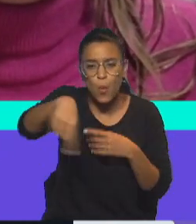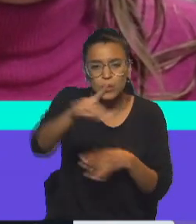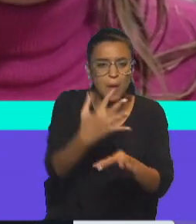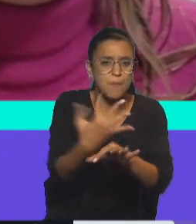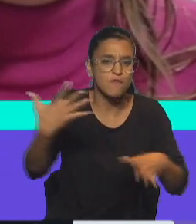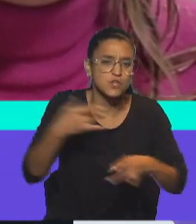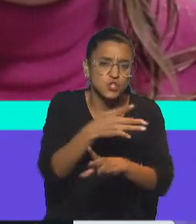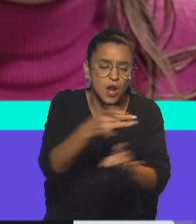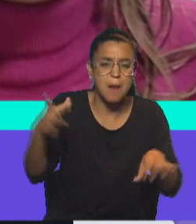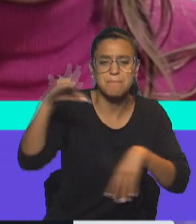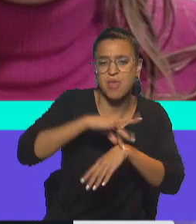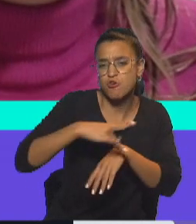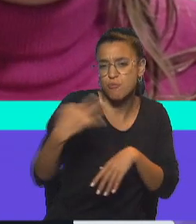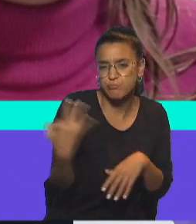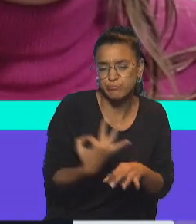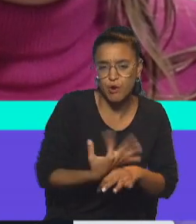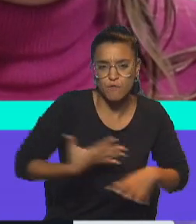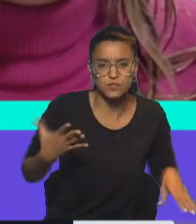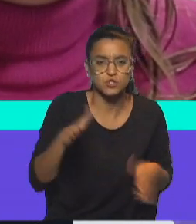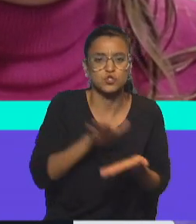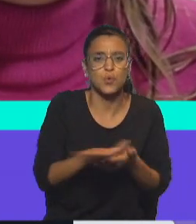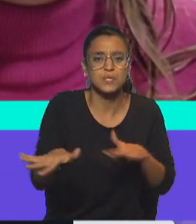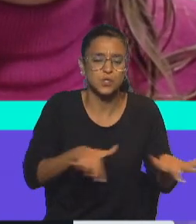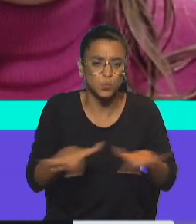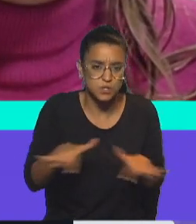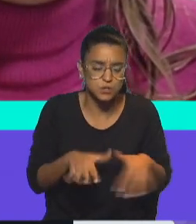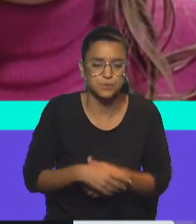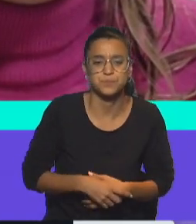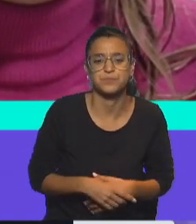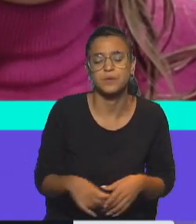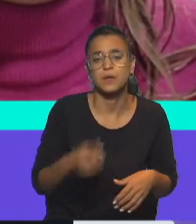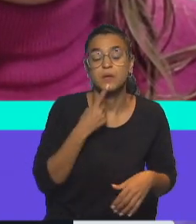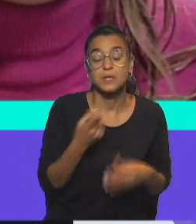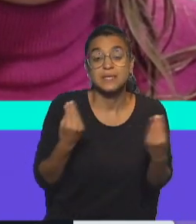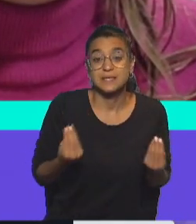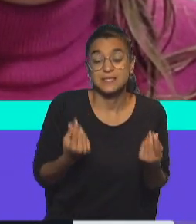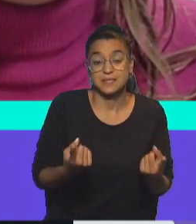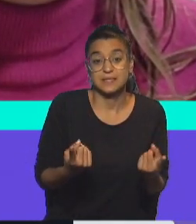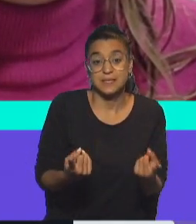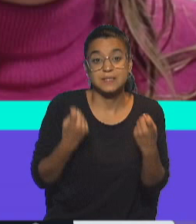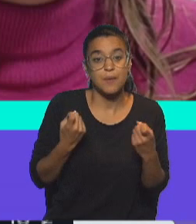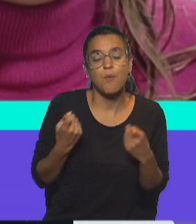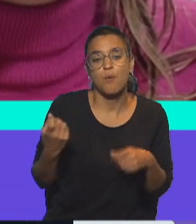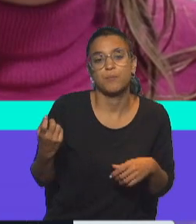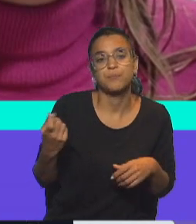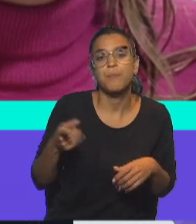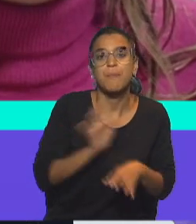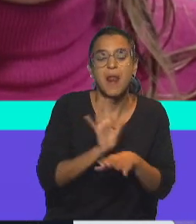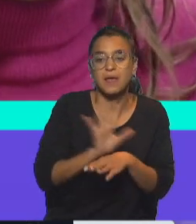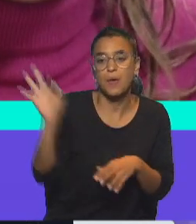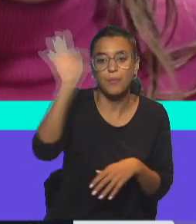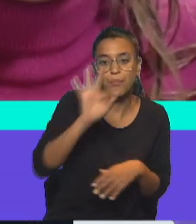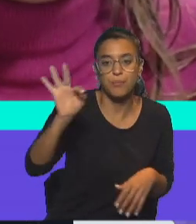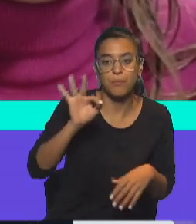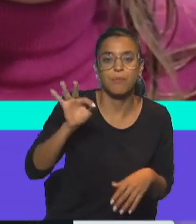epidemiólogos y los médicos especialistas en este tipo de situaciones, ¿cuánto más necesitamos para que el bicho empiece a chocar y